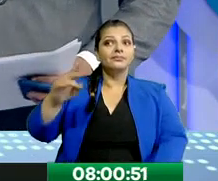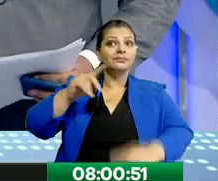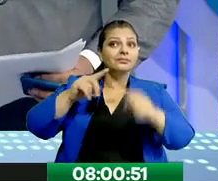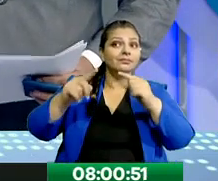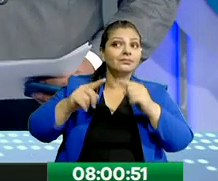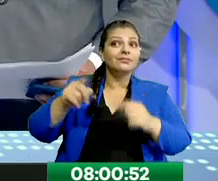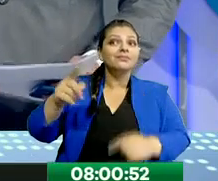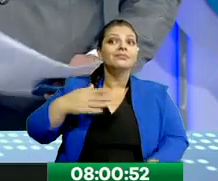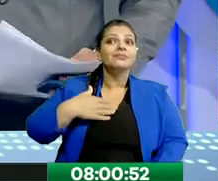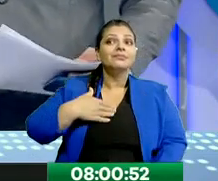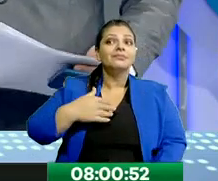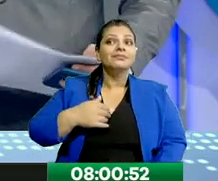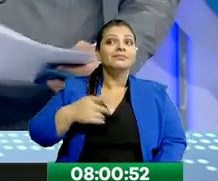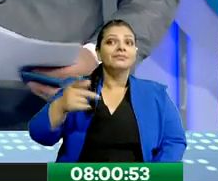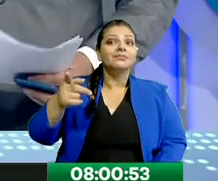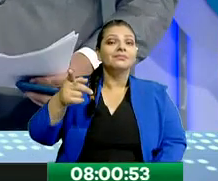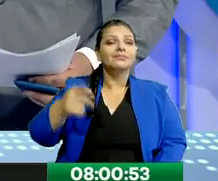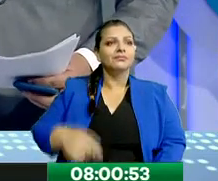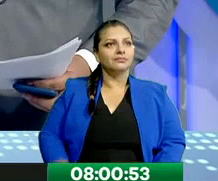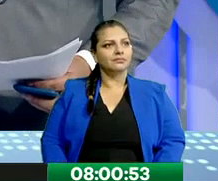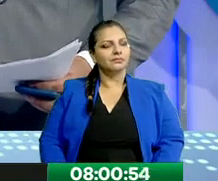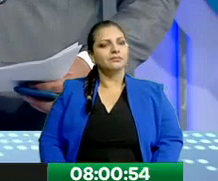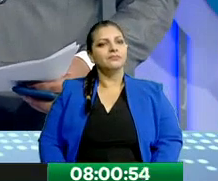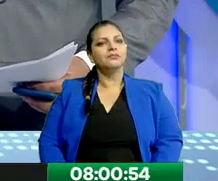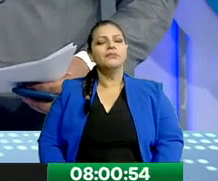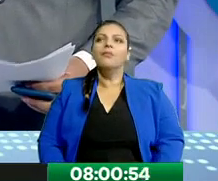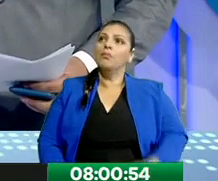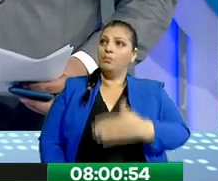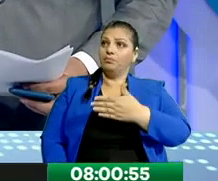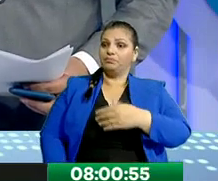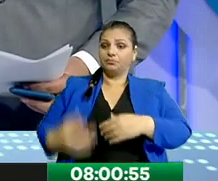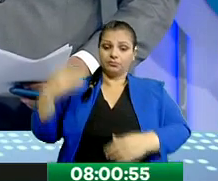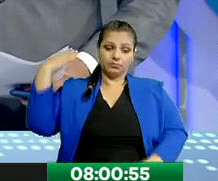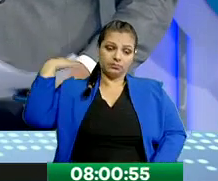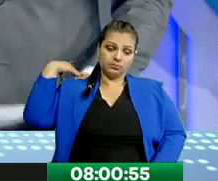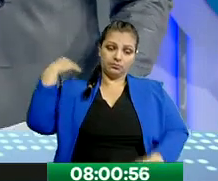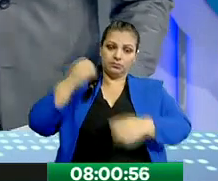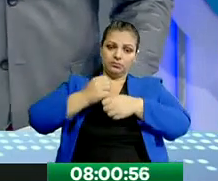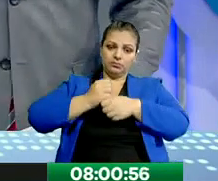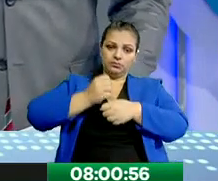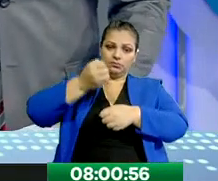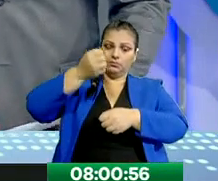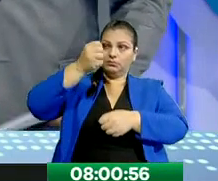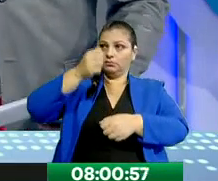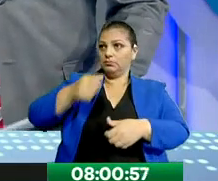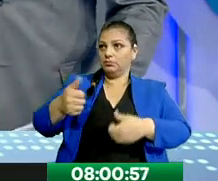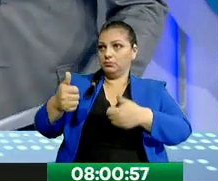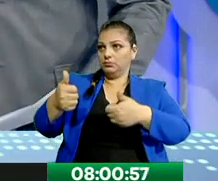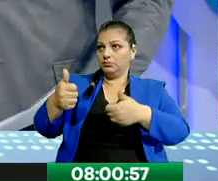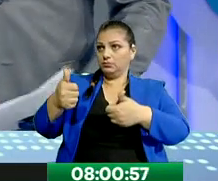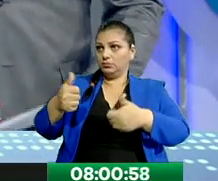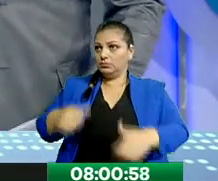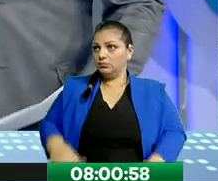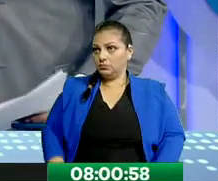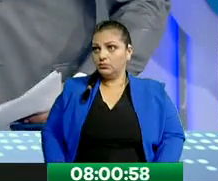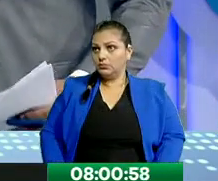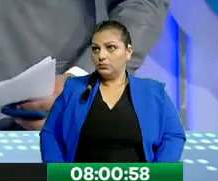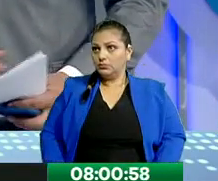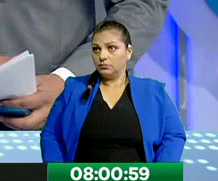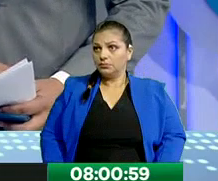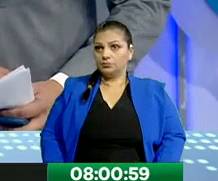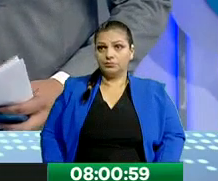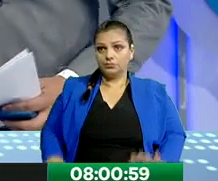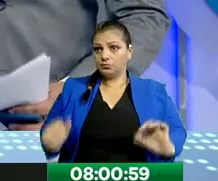¿cómo está su disco, Huguito? Yo los de Luis Miguel no los tengo, pero tengo otro. No, pues otro. Su disco de... Ah, no,